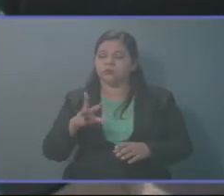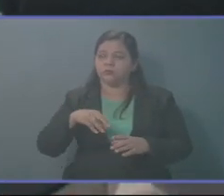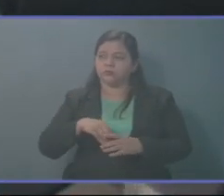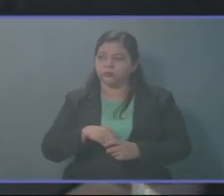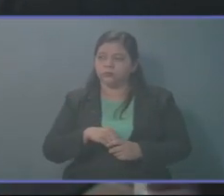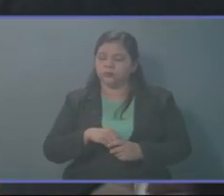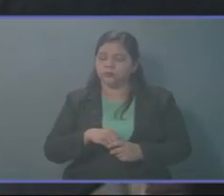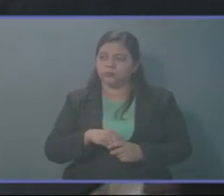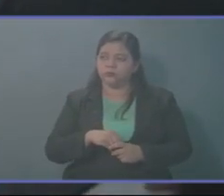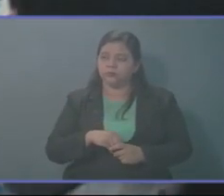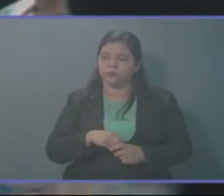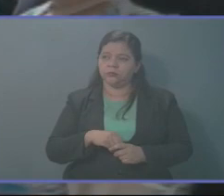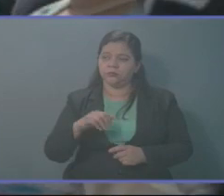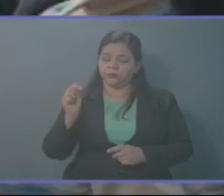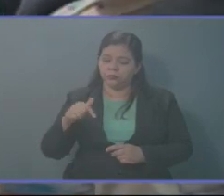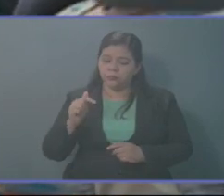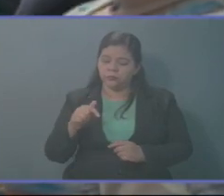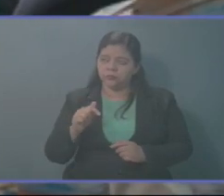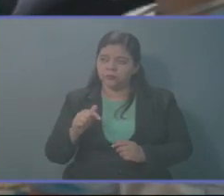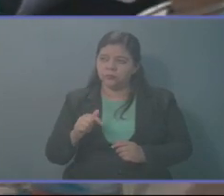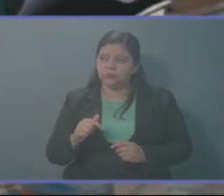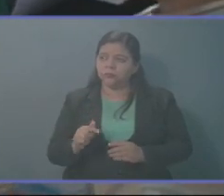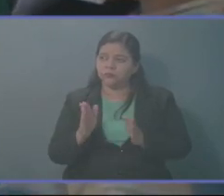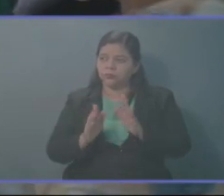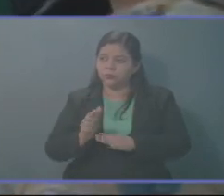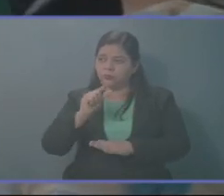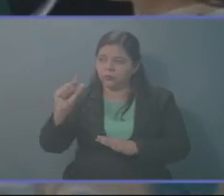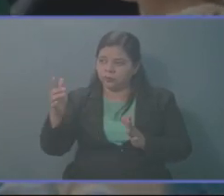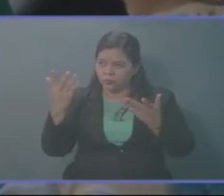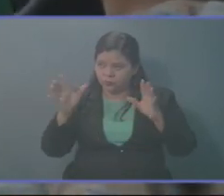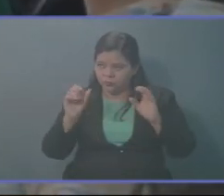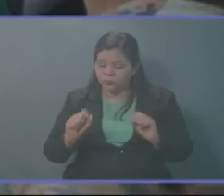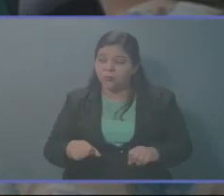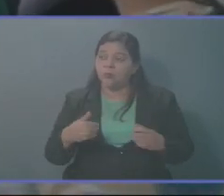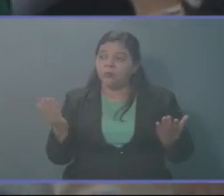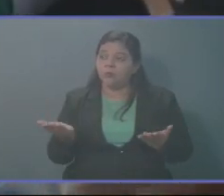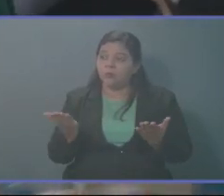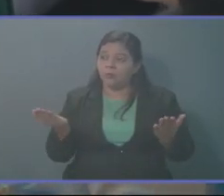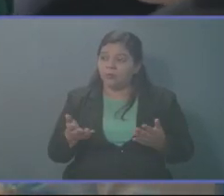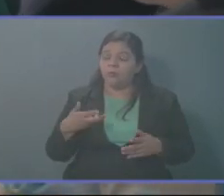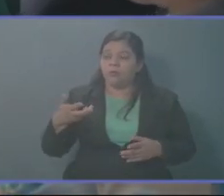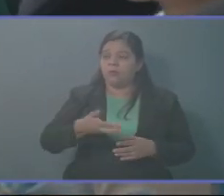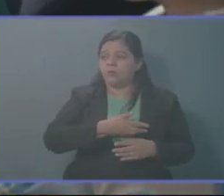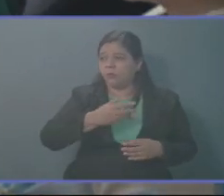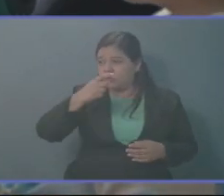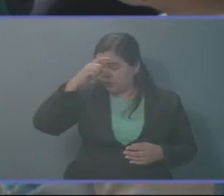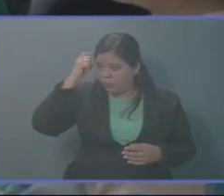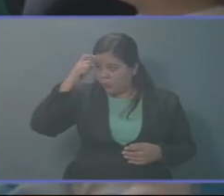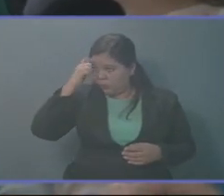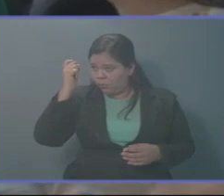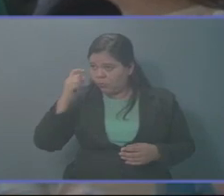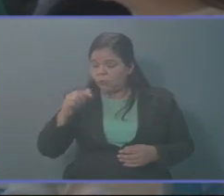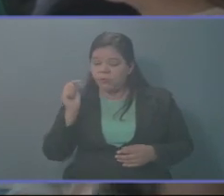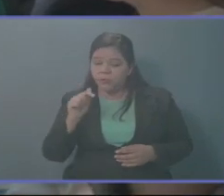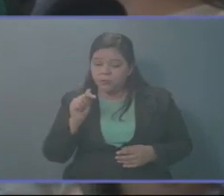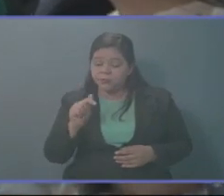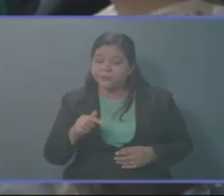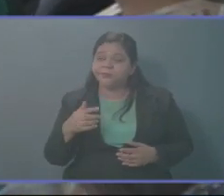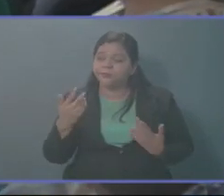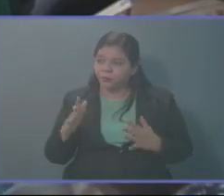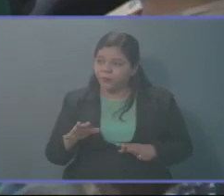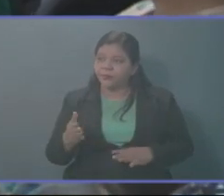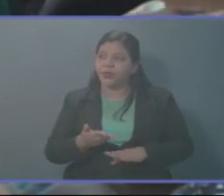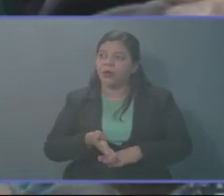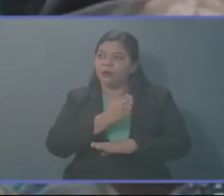de estas entidades que pueden realizar trabajo. Y por ello se han acercado en